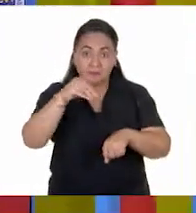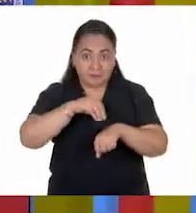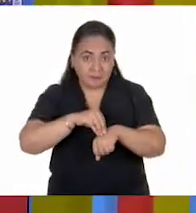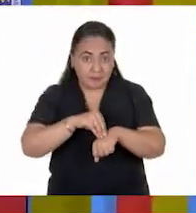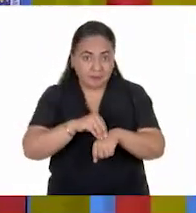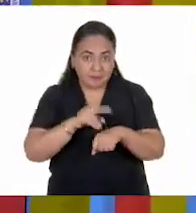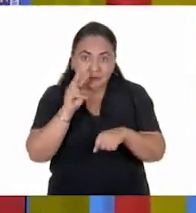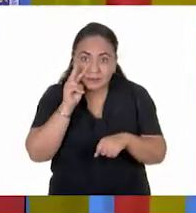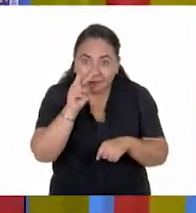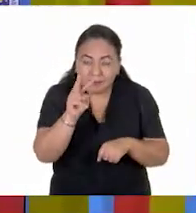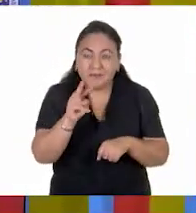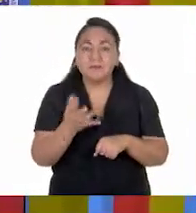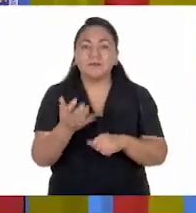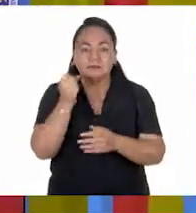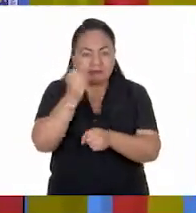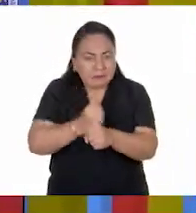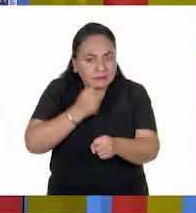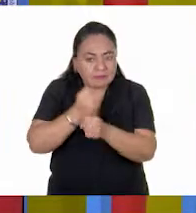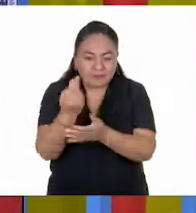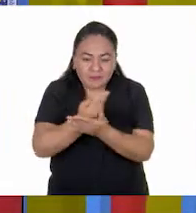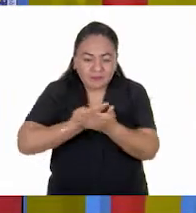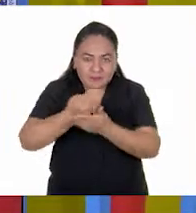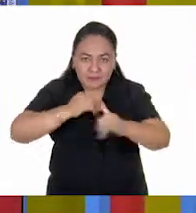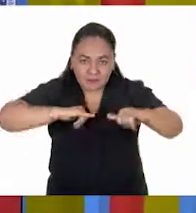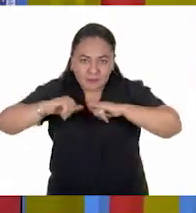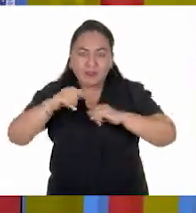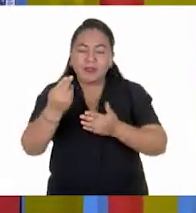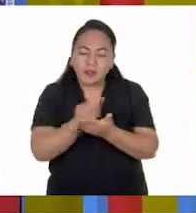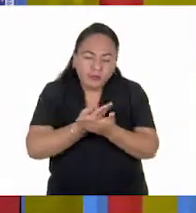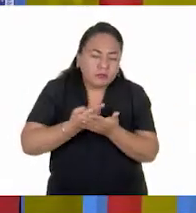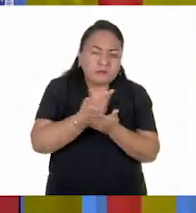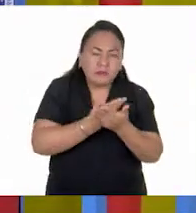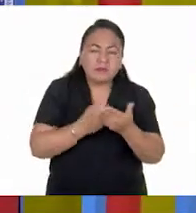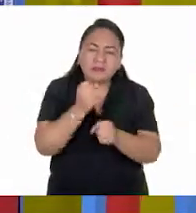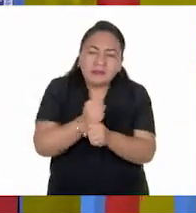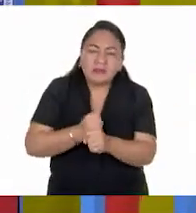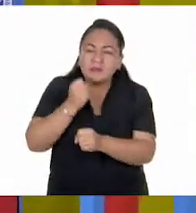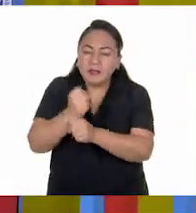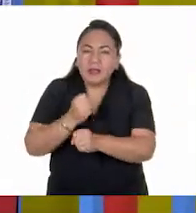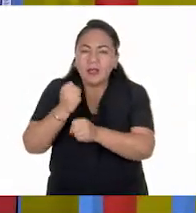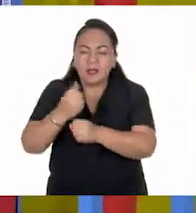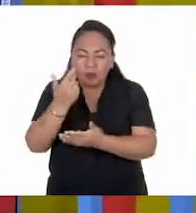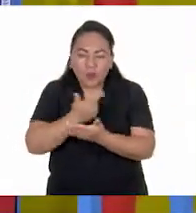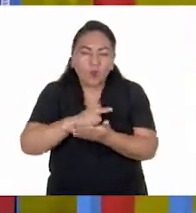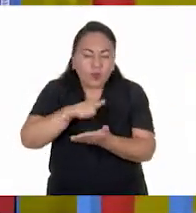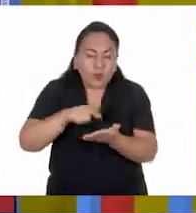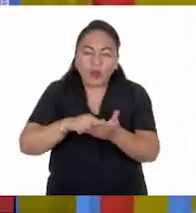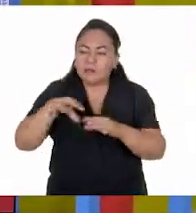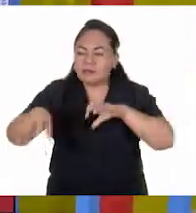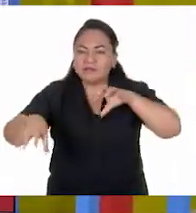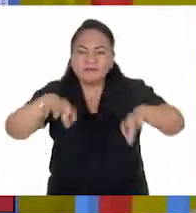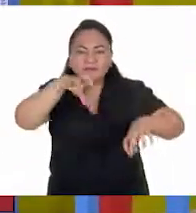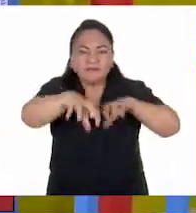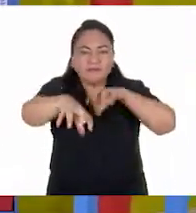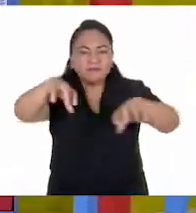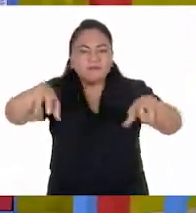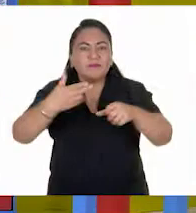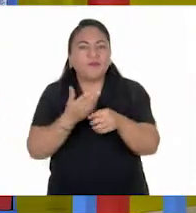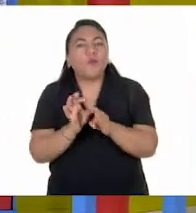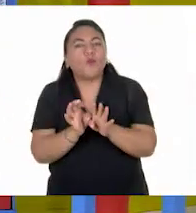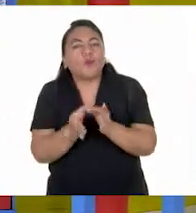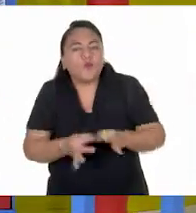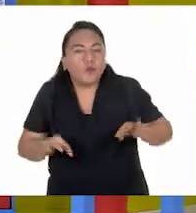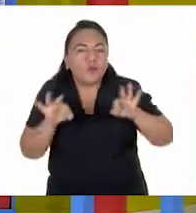listos, practiquen sus croquis, practiquen sus dibujos para que hagan muchos lugares de referencia importantes